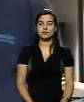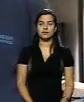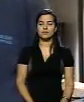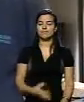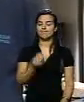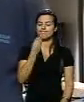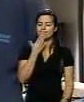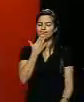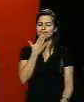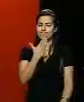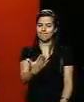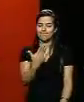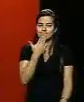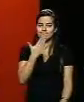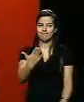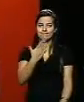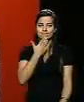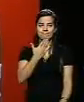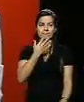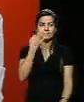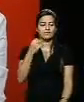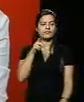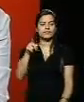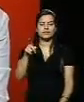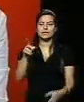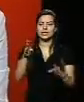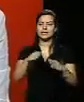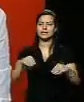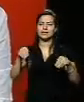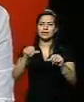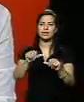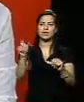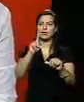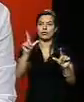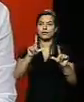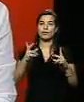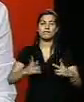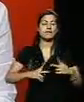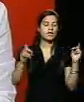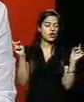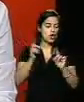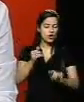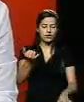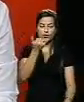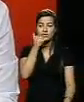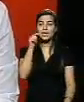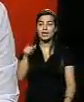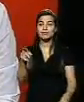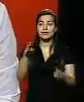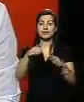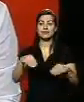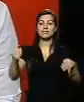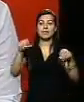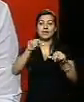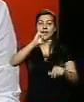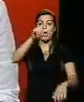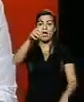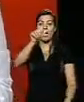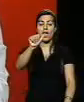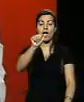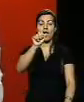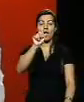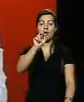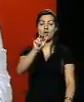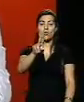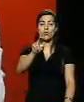Muchísimas gracias, Jesús. Esta sede no es la sede de Vive Andes, esta es la sede de Jaureguina. Es la sede de Jaureguina. Es la sede de